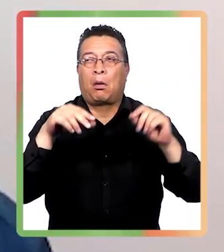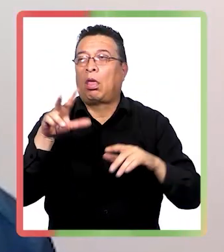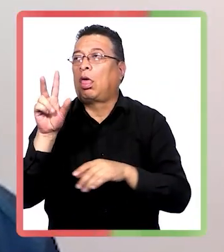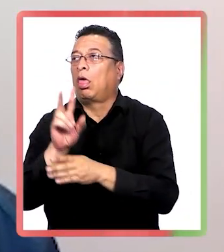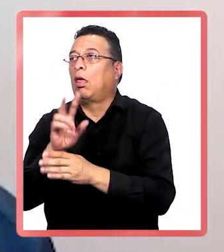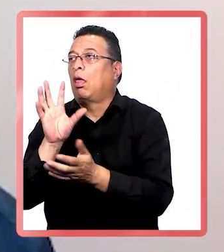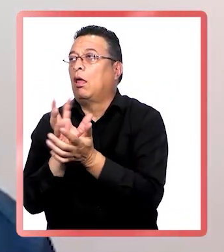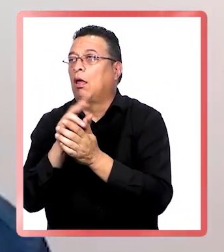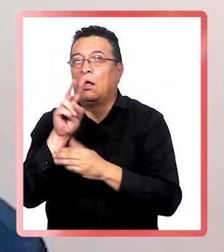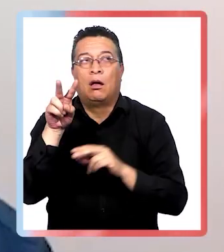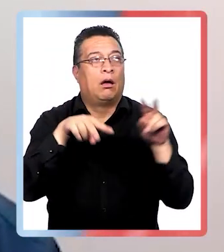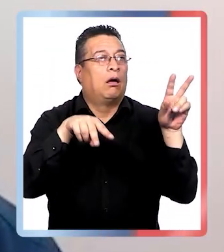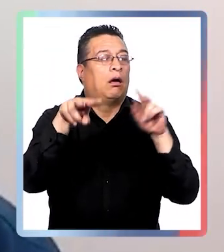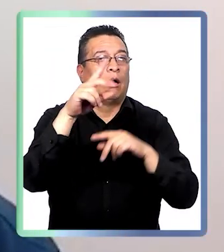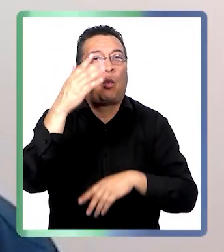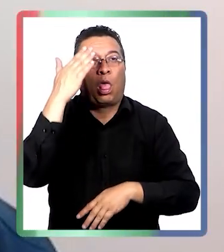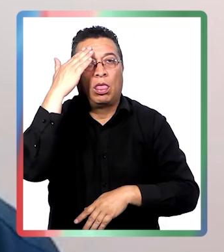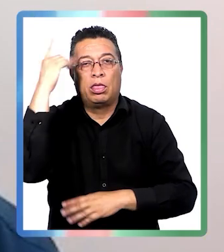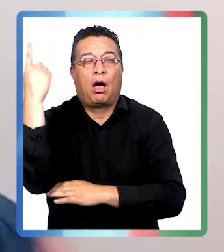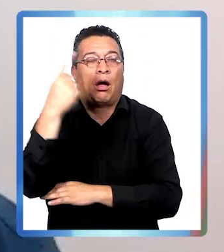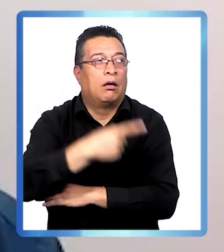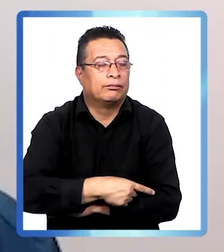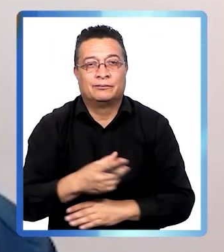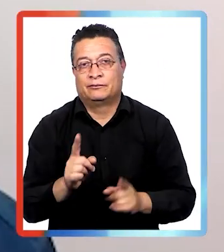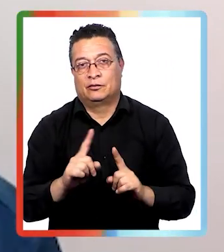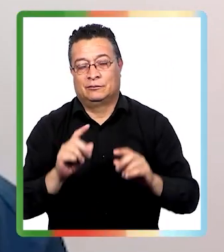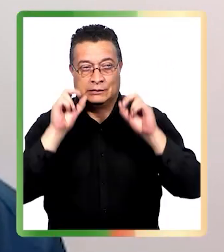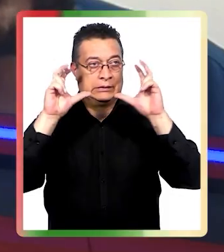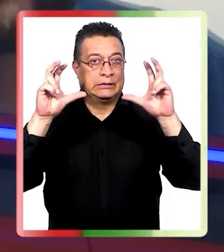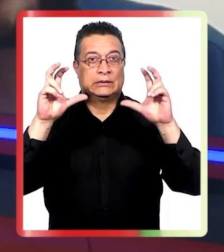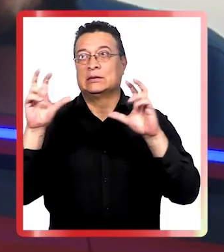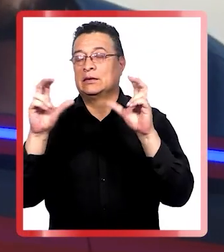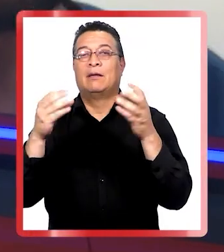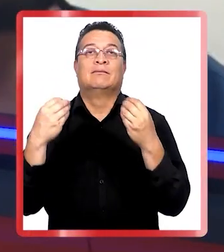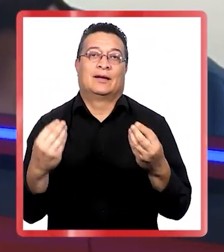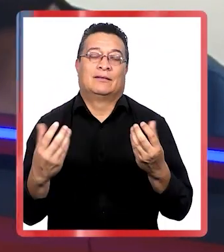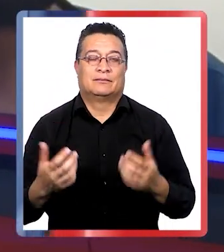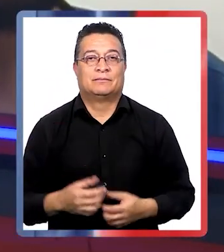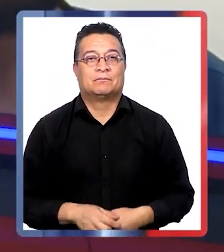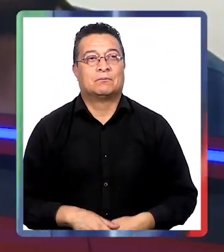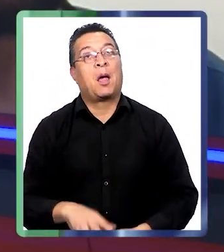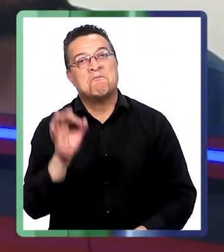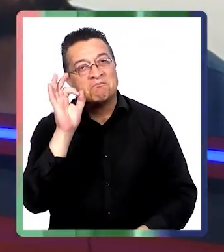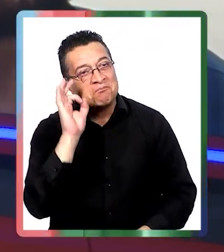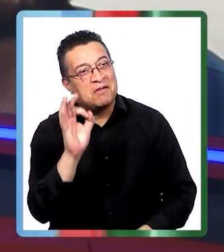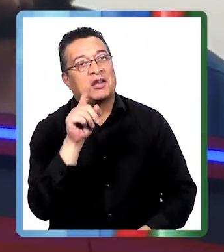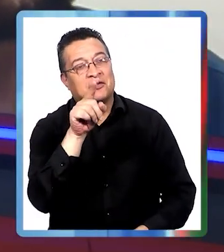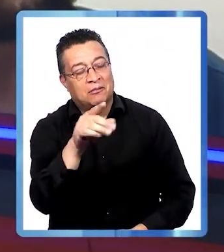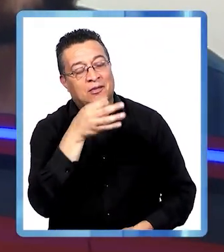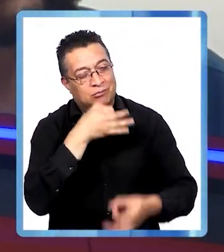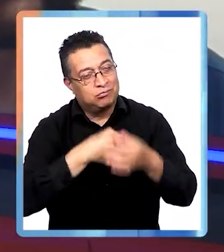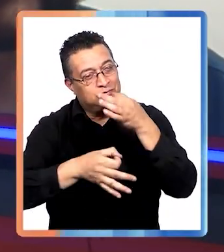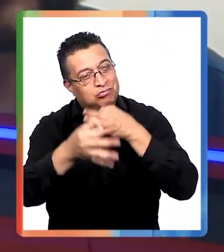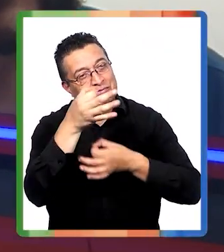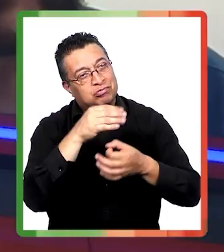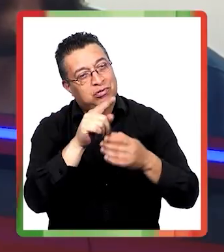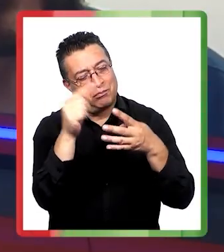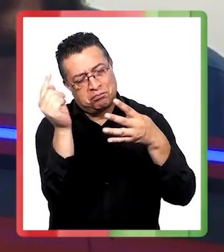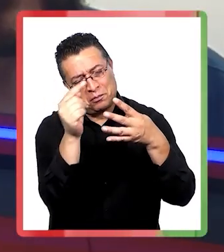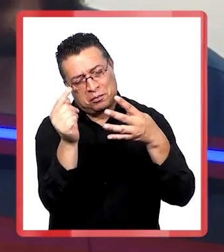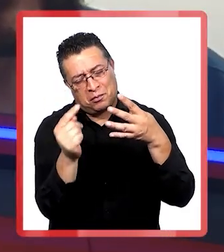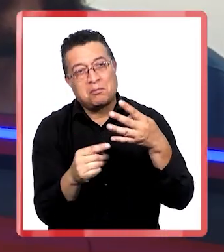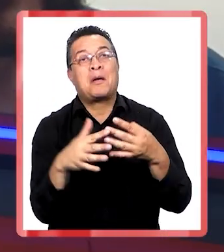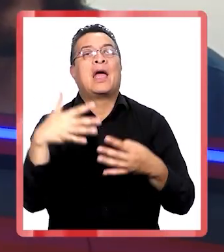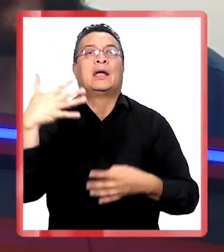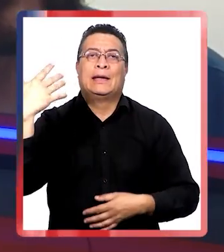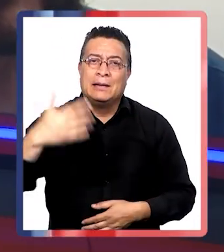así que es fundamental el buen dormir para todas estas cosas. Perfecto, entonces con esas recomendaciones ya saben,